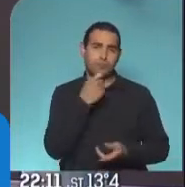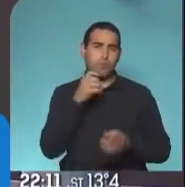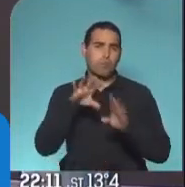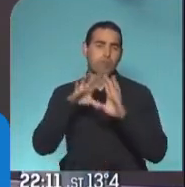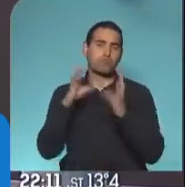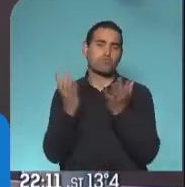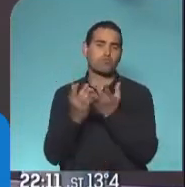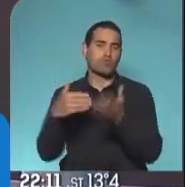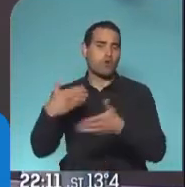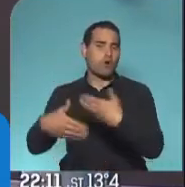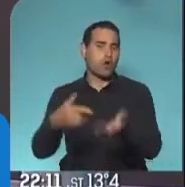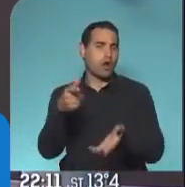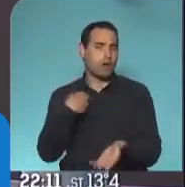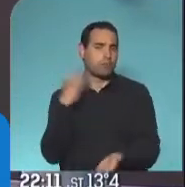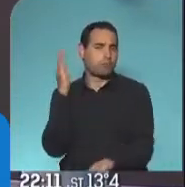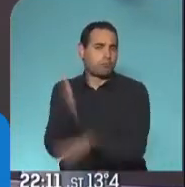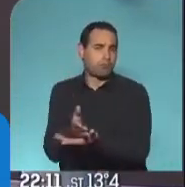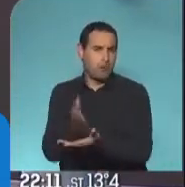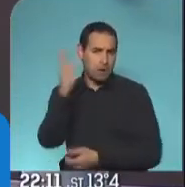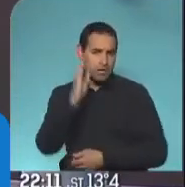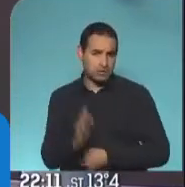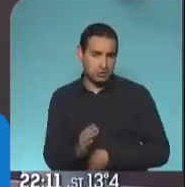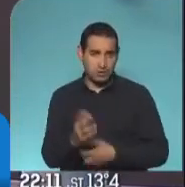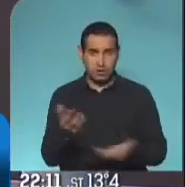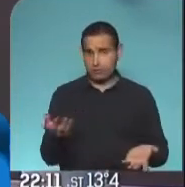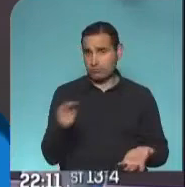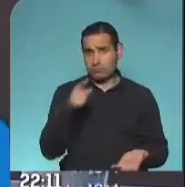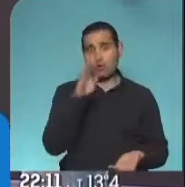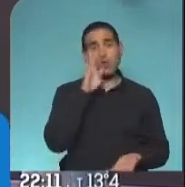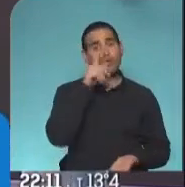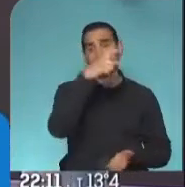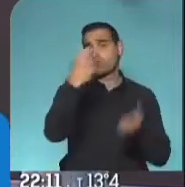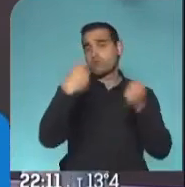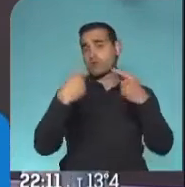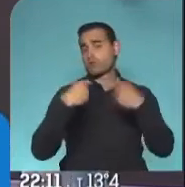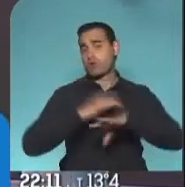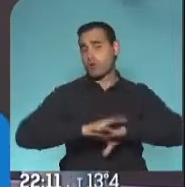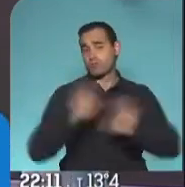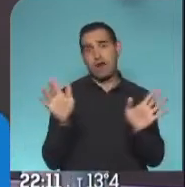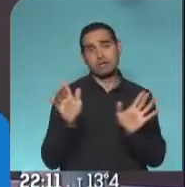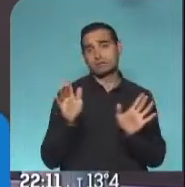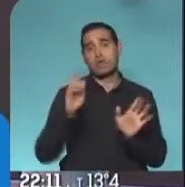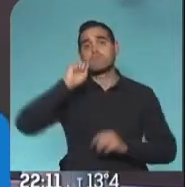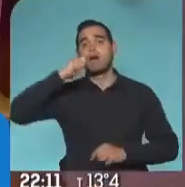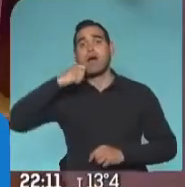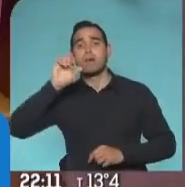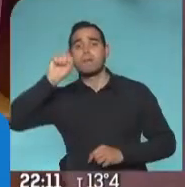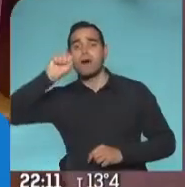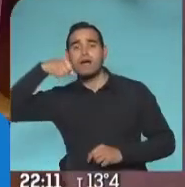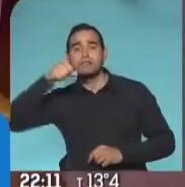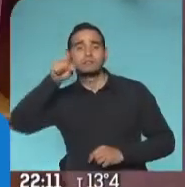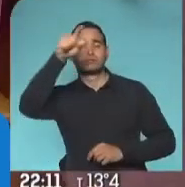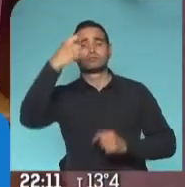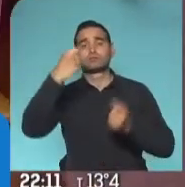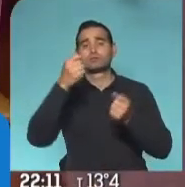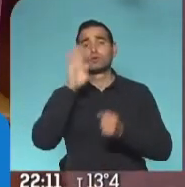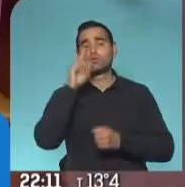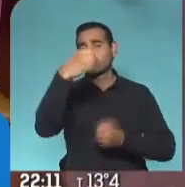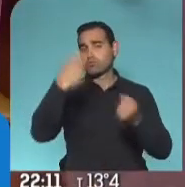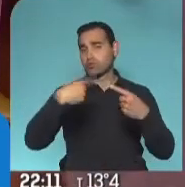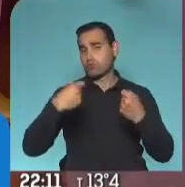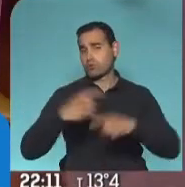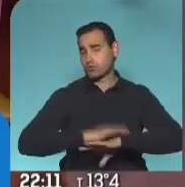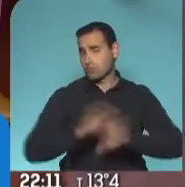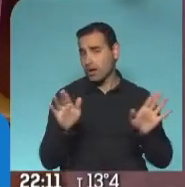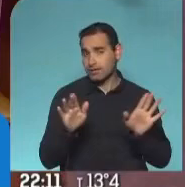desarrollado, digamos, de aplicarle una sanción a Brasil. Uno puede decir, bueno, que no importen más cosas de Estados Unidos, que no importen más maíz de Estados Unidos, digamos, ¿no? Si el problema es ese, digamos, ¿no?